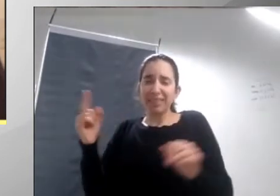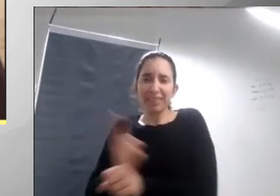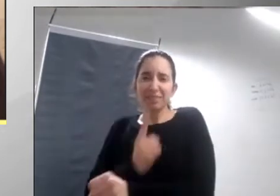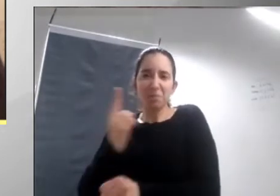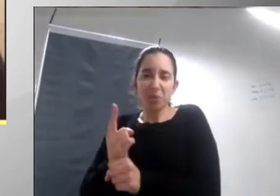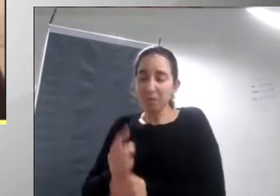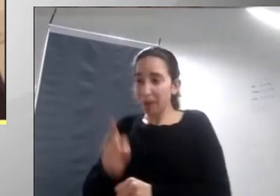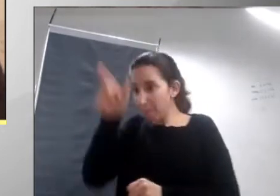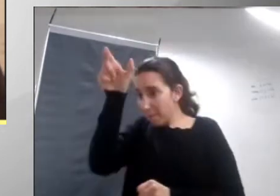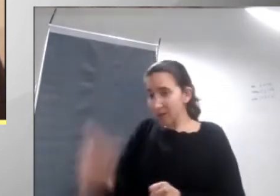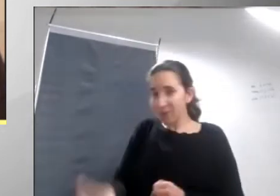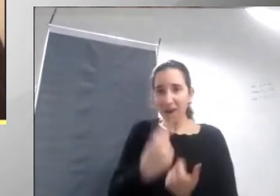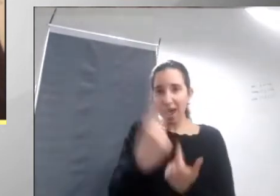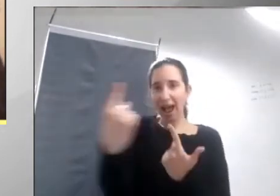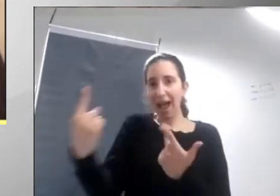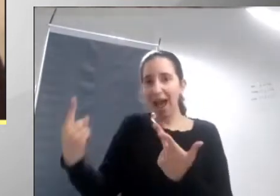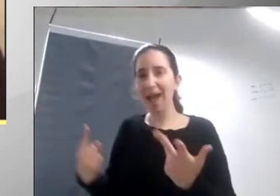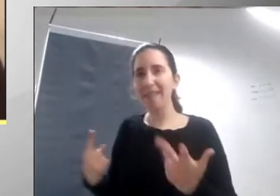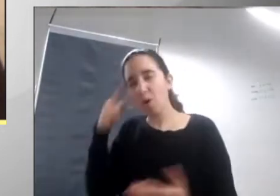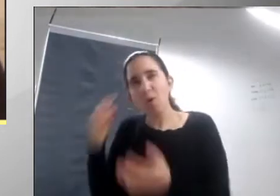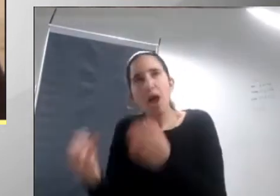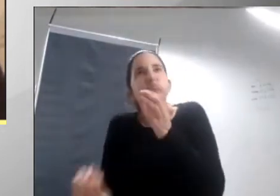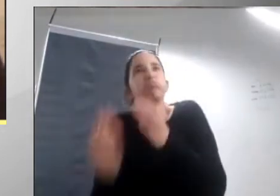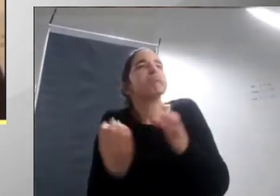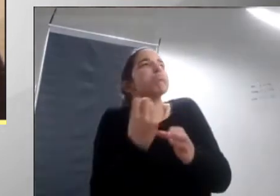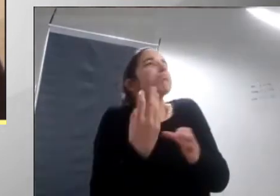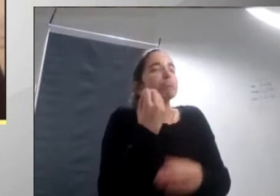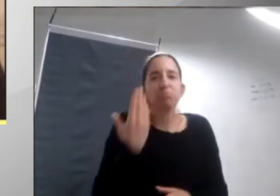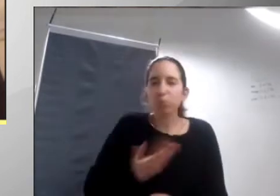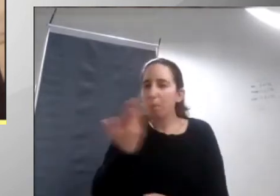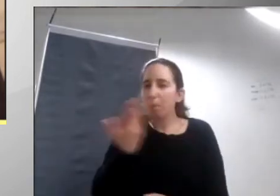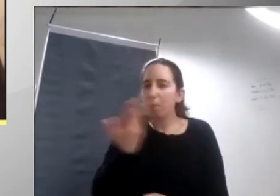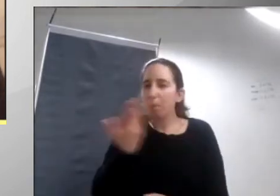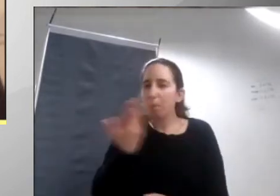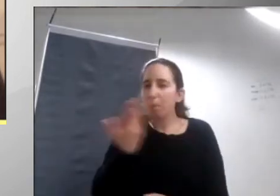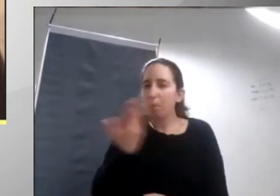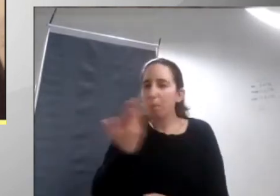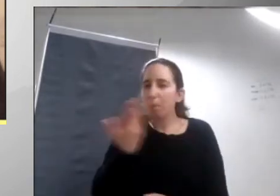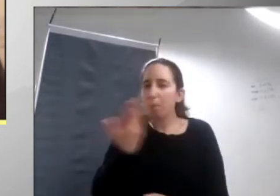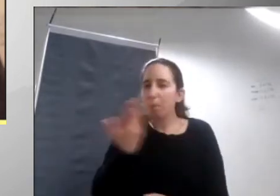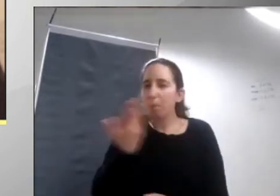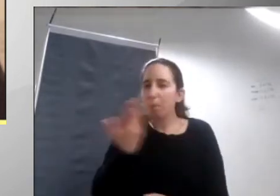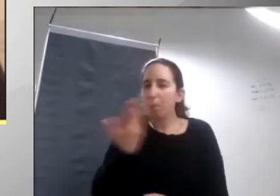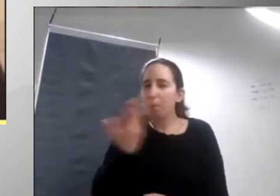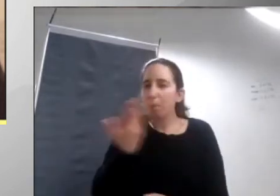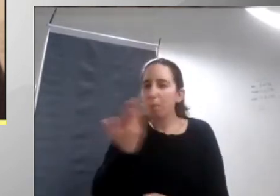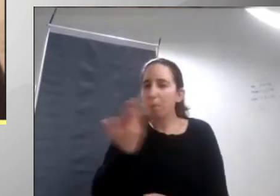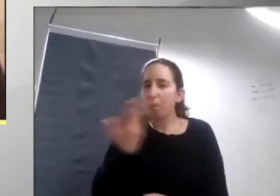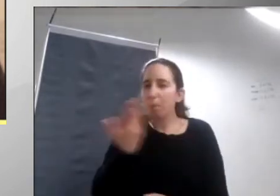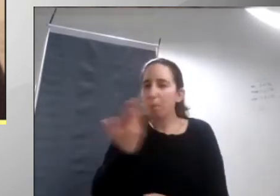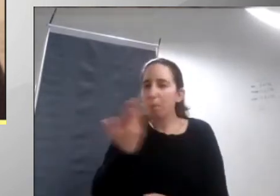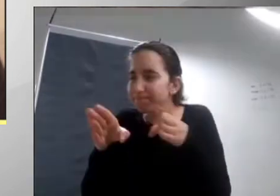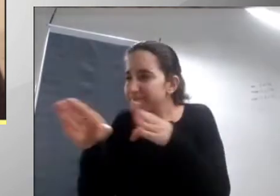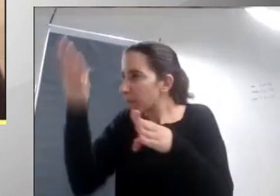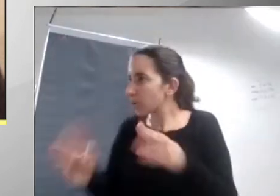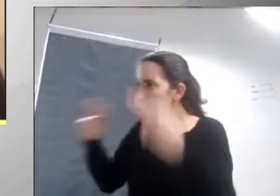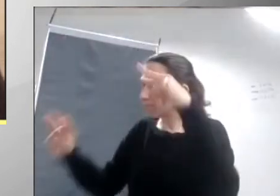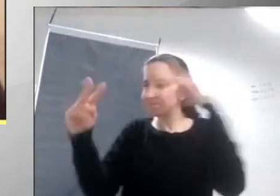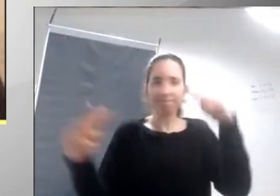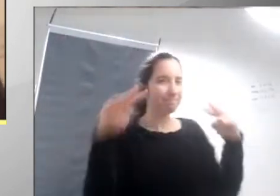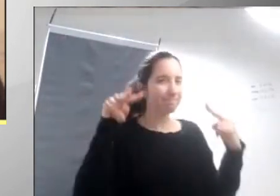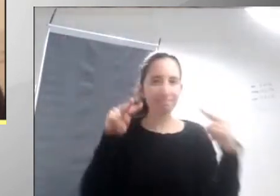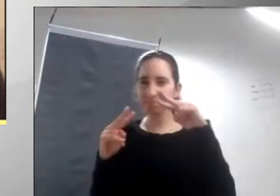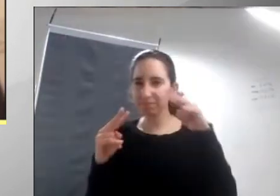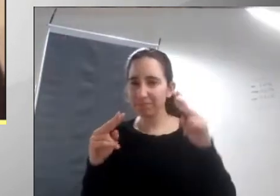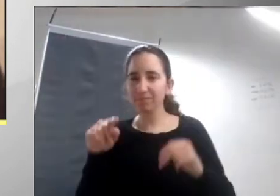genera el ser humano en la búsqueda de una convivencia más justa, en la búsqueda de encontrarse con